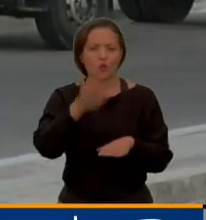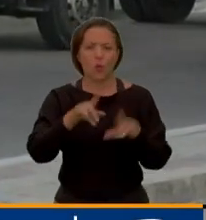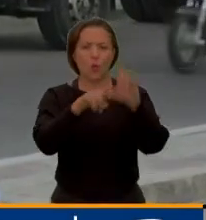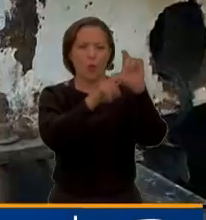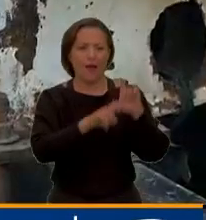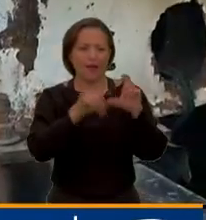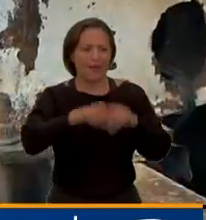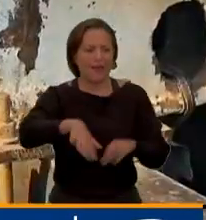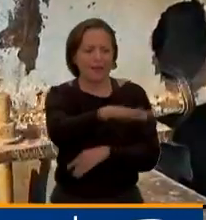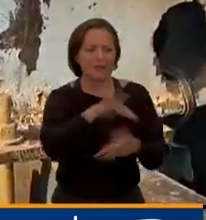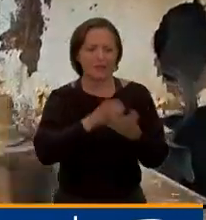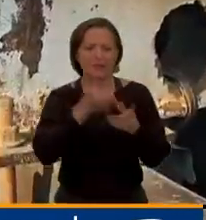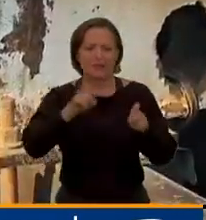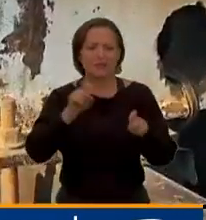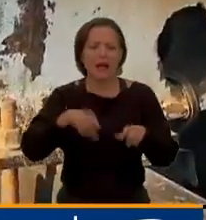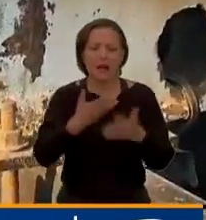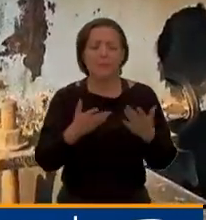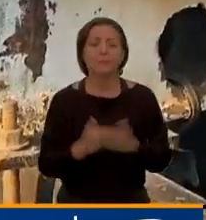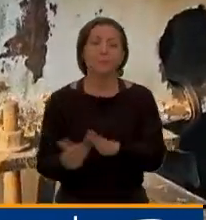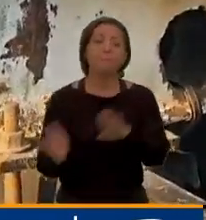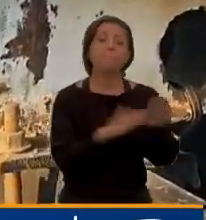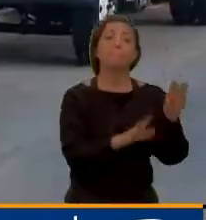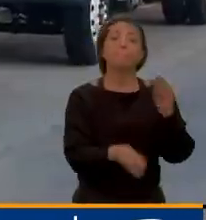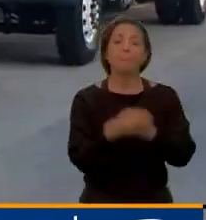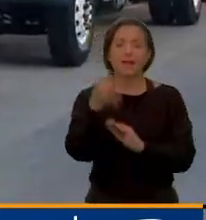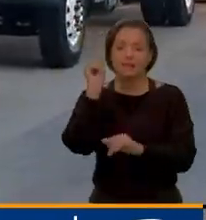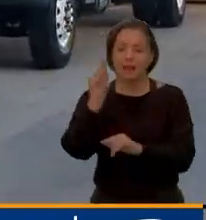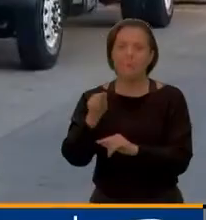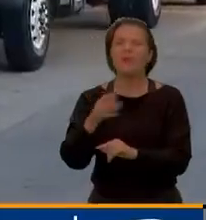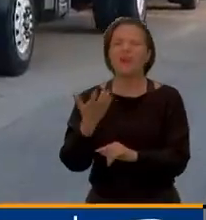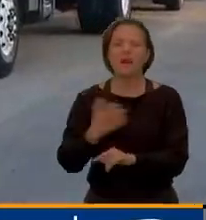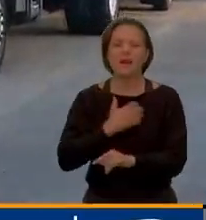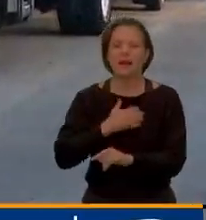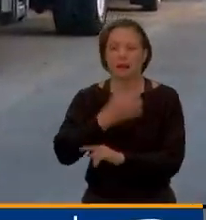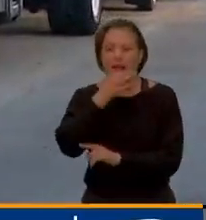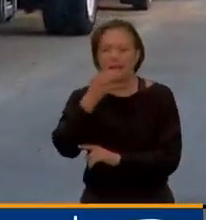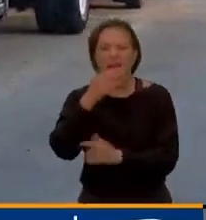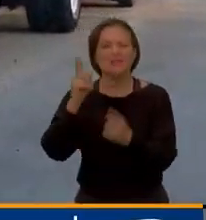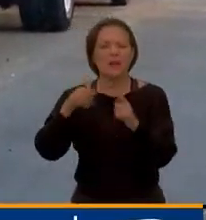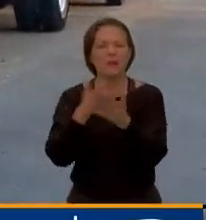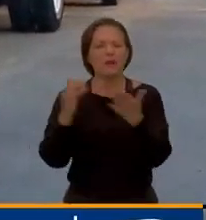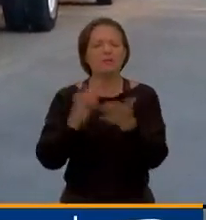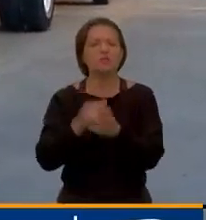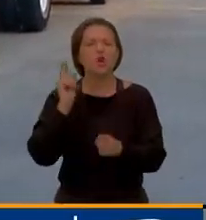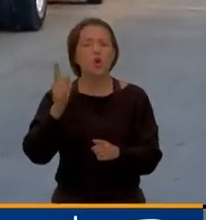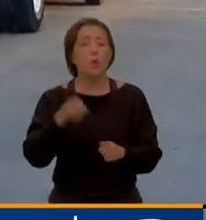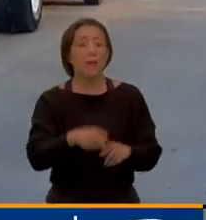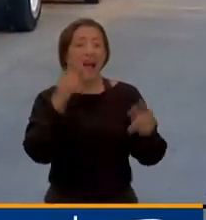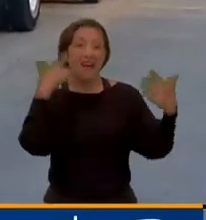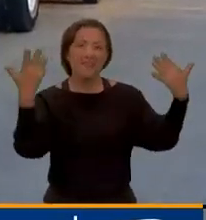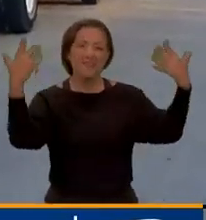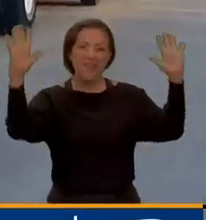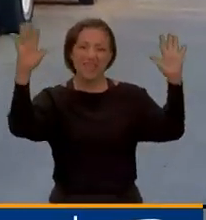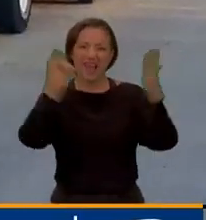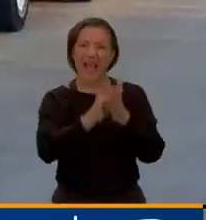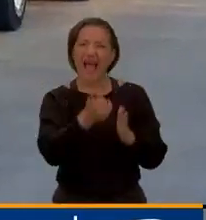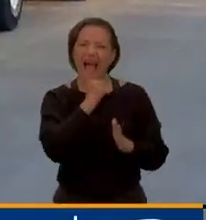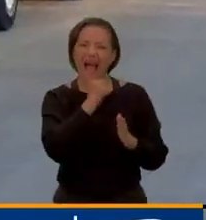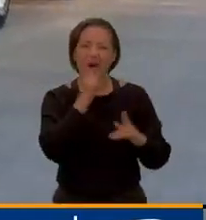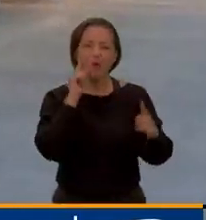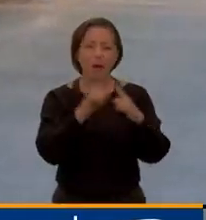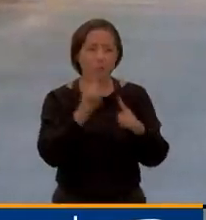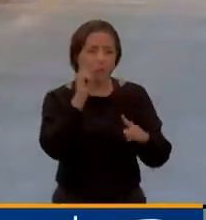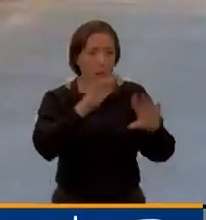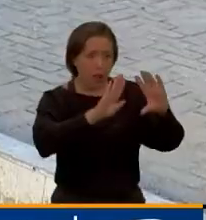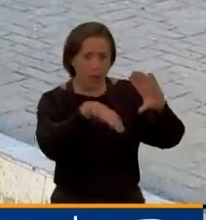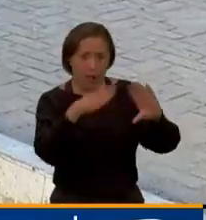nuestra comunidad. Otras críticas también fueron fundamentadas en que en el Festival por el Agua en La Guajira inició con carrotanques sin agua.